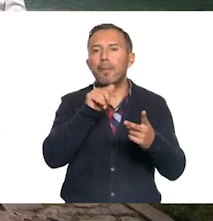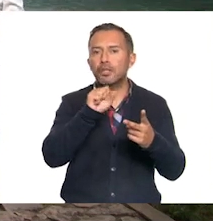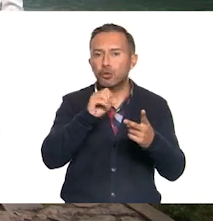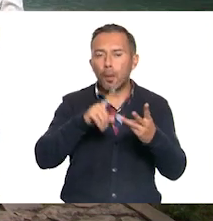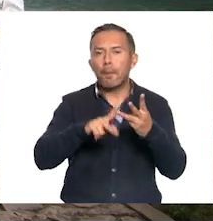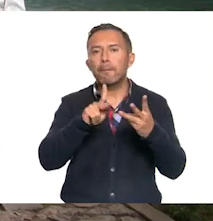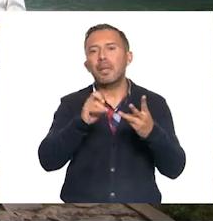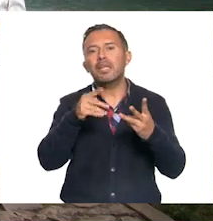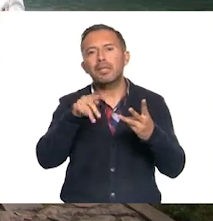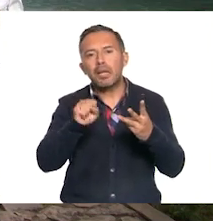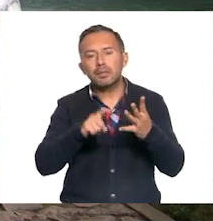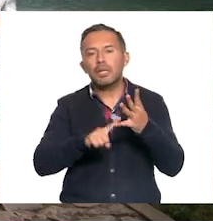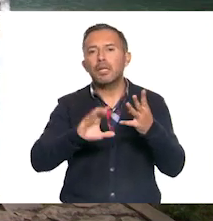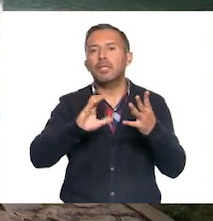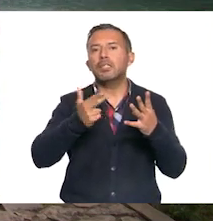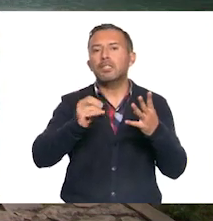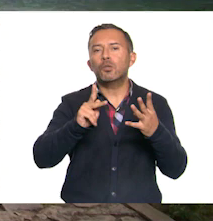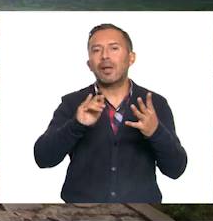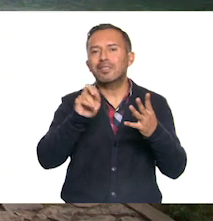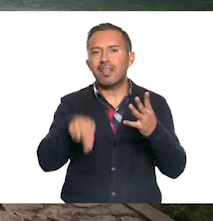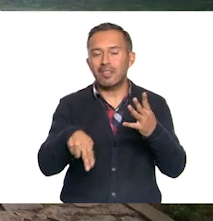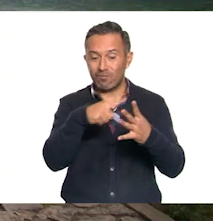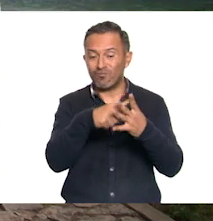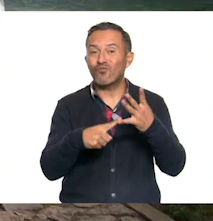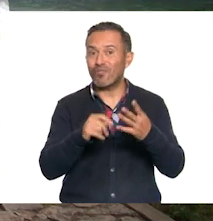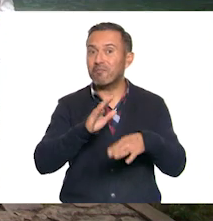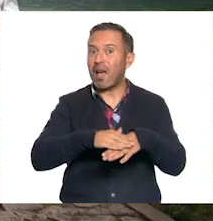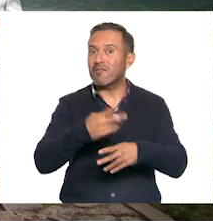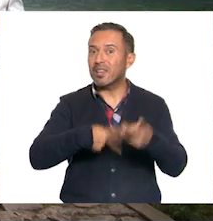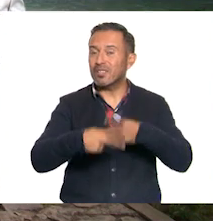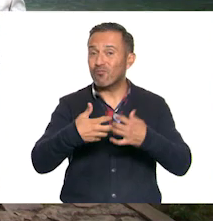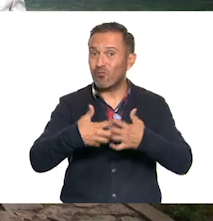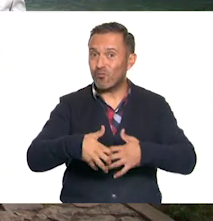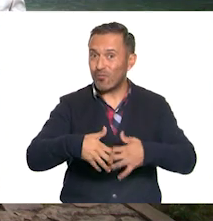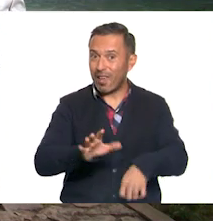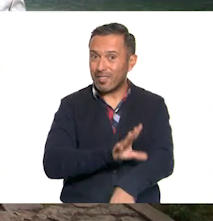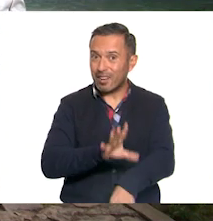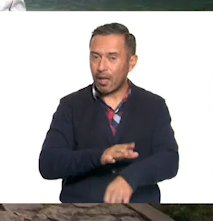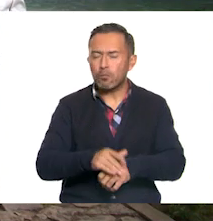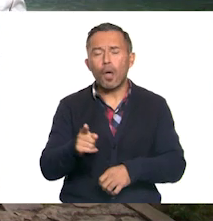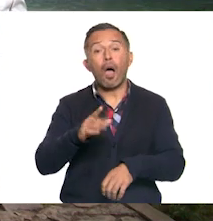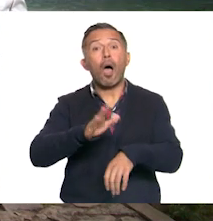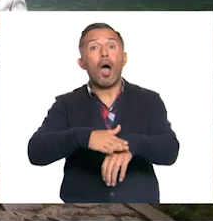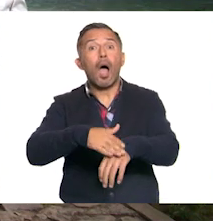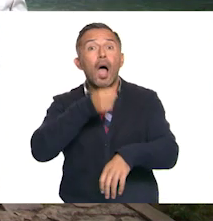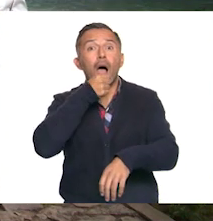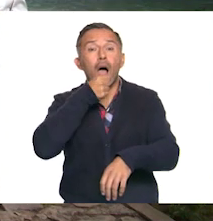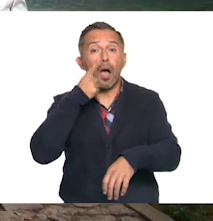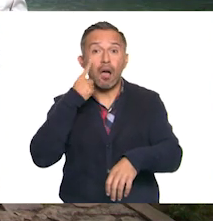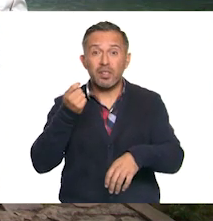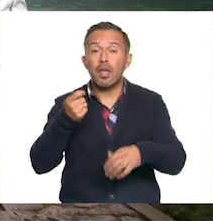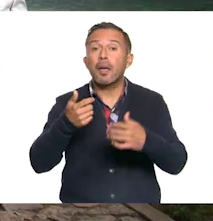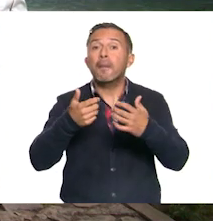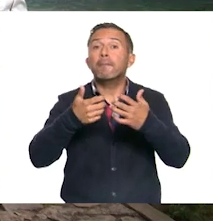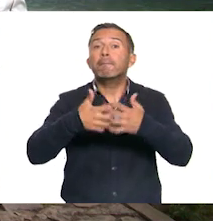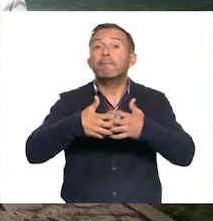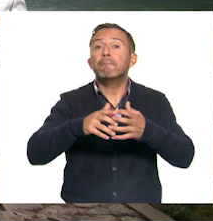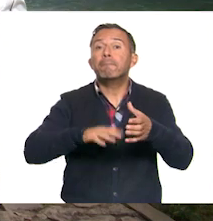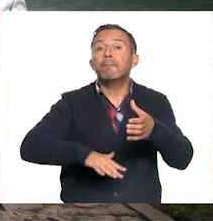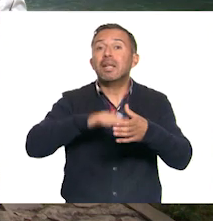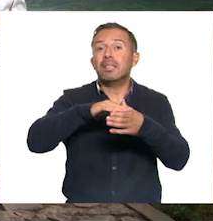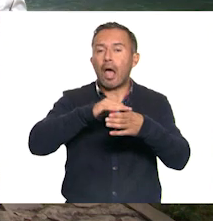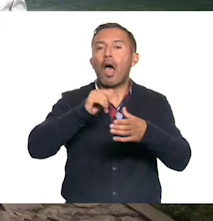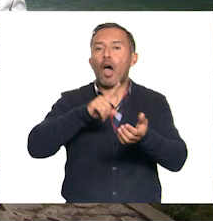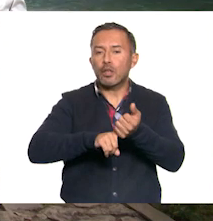y Chicoacén. Atención, atención, de nuevo reportando. Quiero decir que todas las presas están en diferentes puntos del